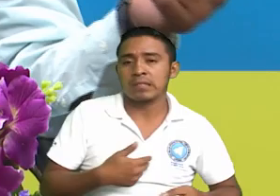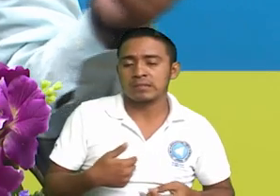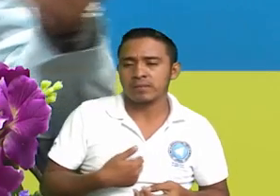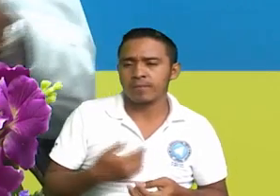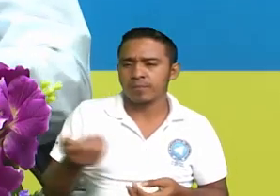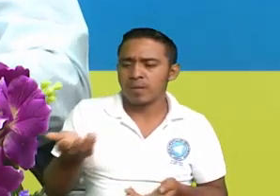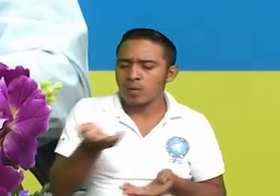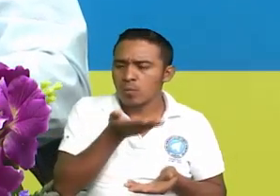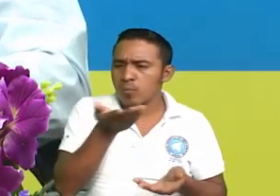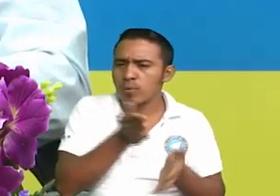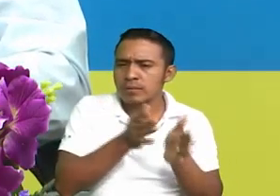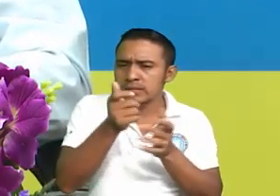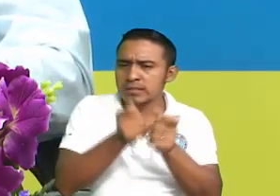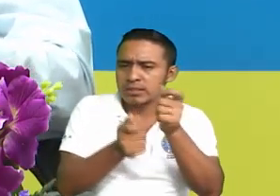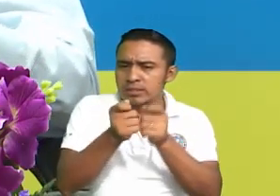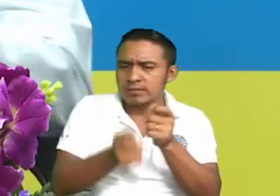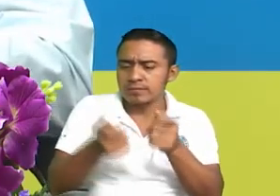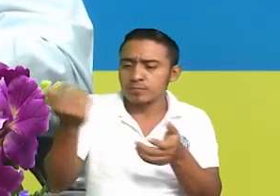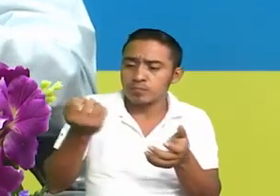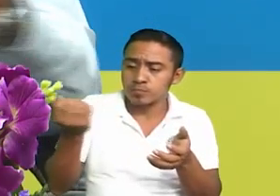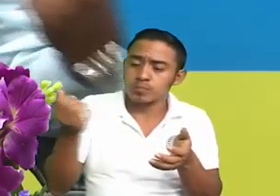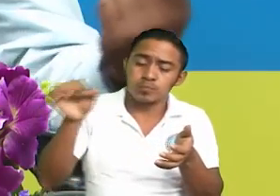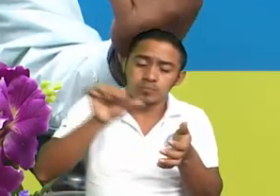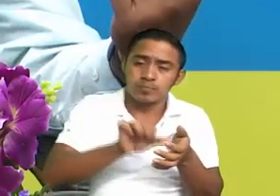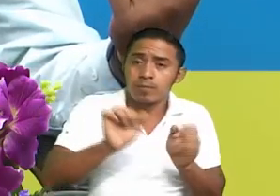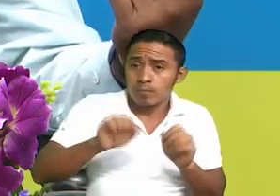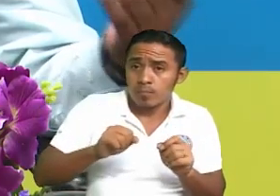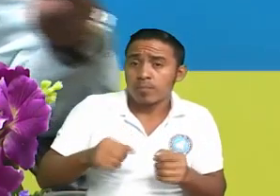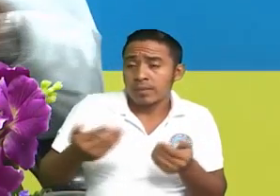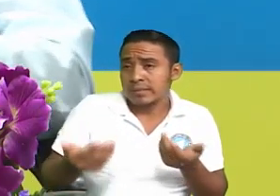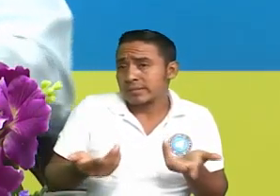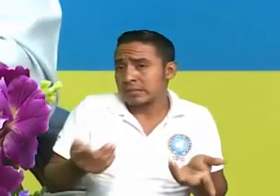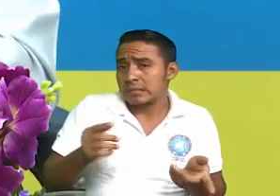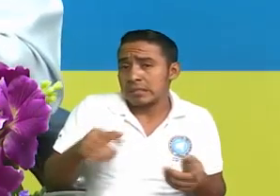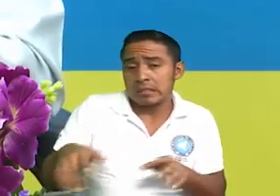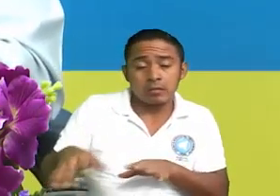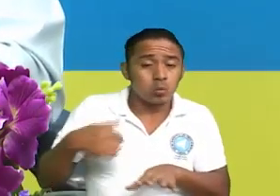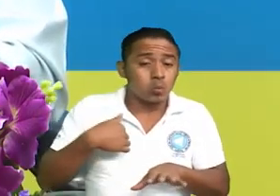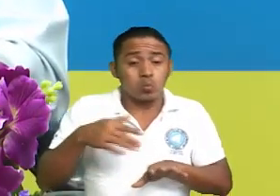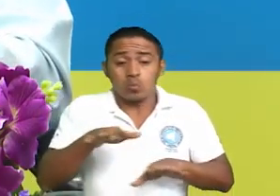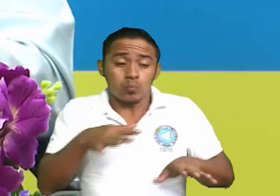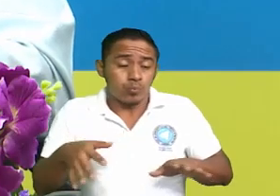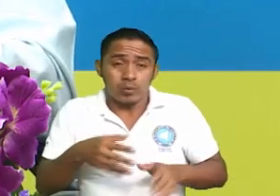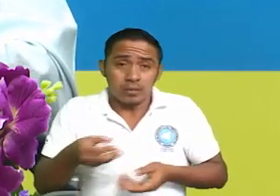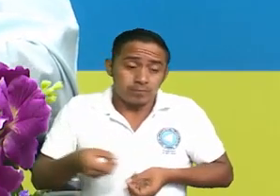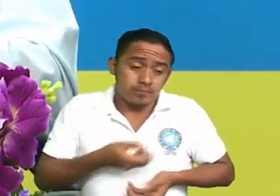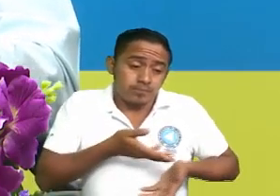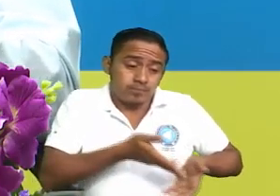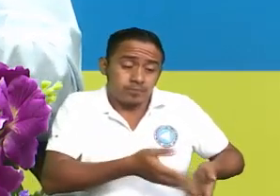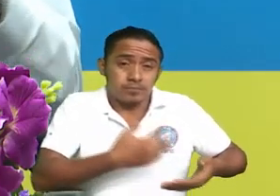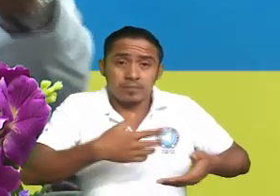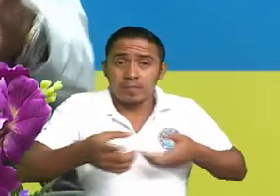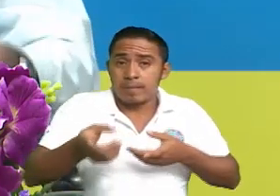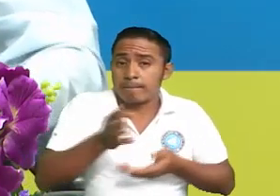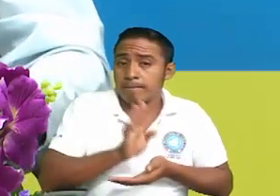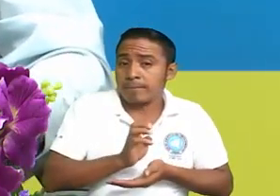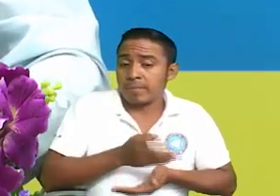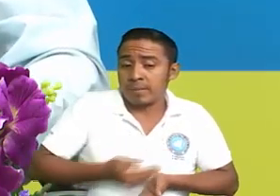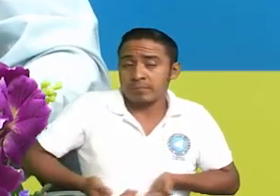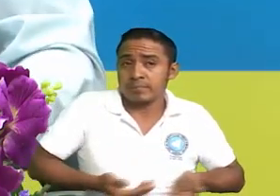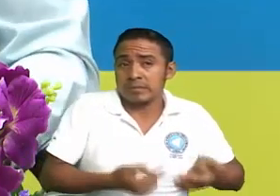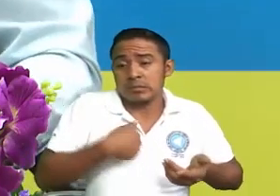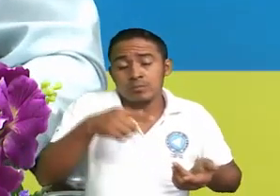Doctora, antes que nos fuéramos a la pausa, le decía de aquellas madres que, por ejemplo, le toca ir a trabajar. Ajá. Y